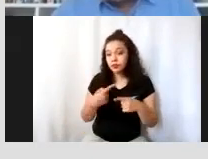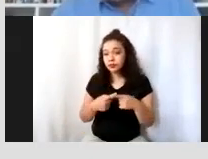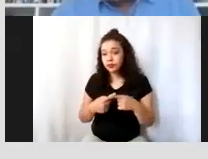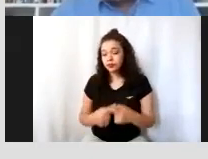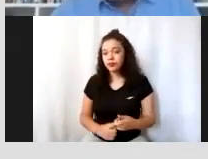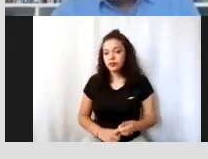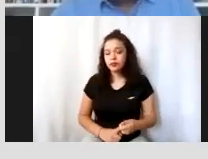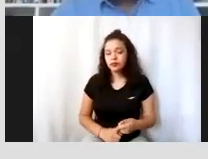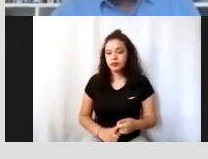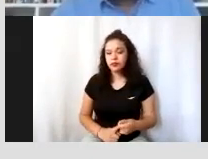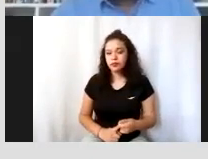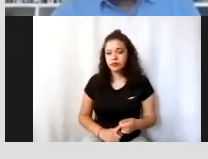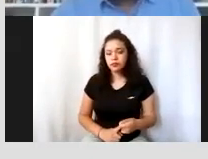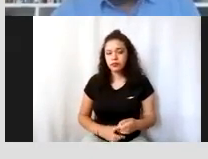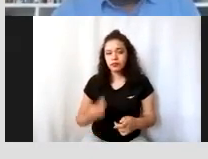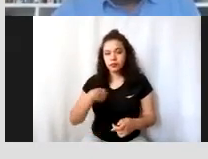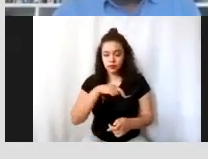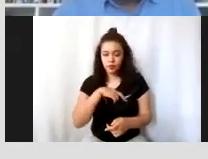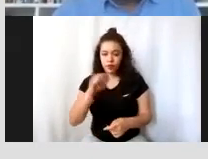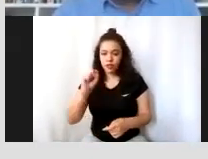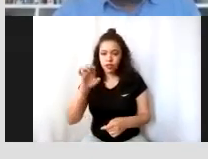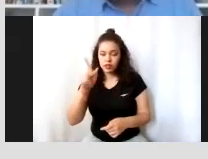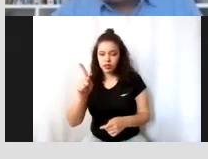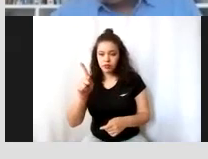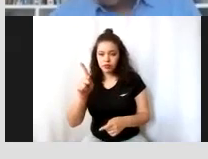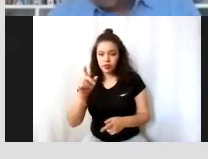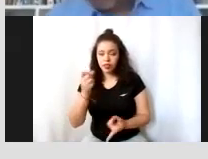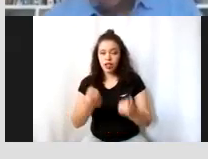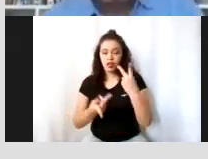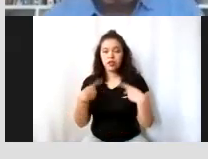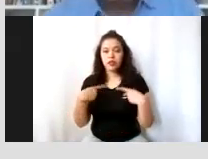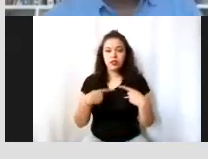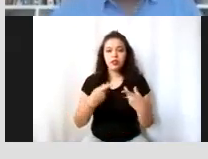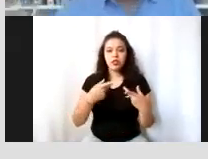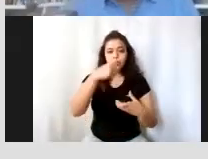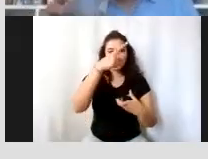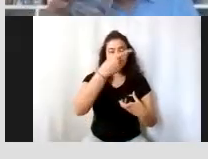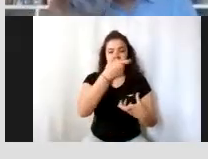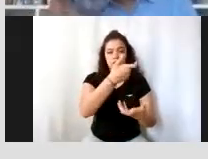En nuestro caso, pues es a la SEP y a algunos donantes que lo solicitan, a algunas